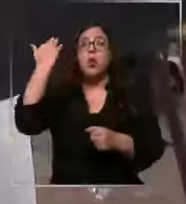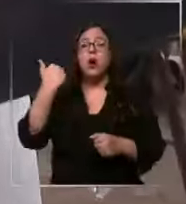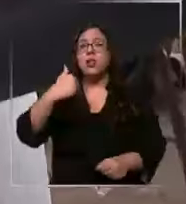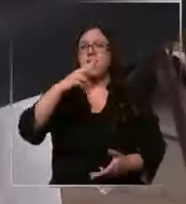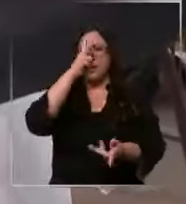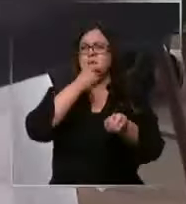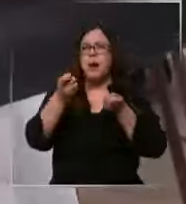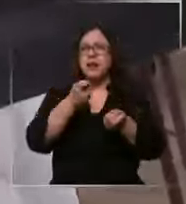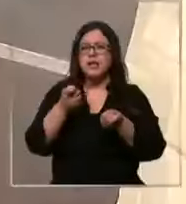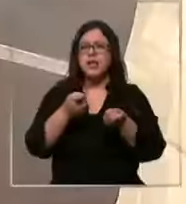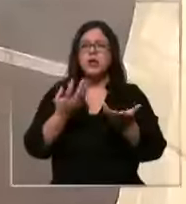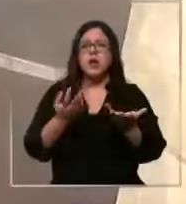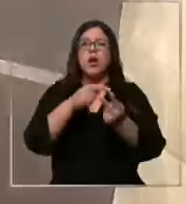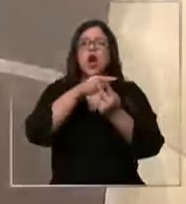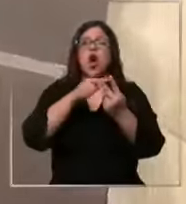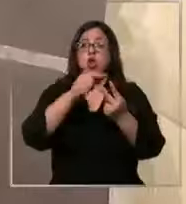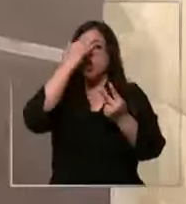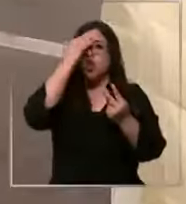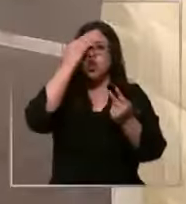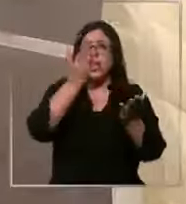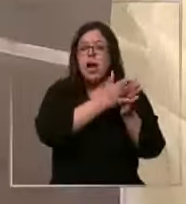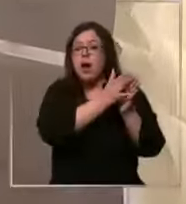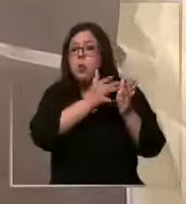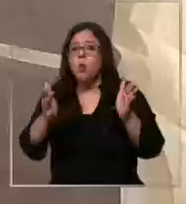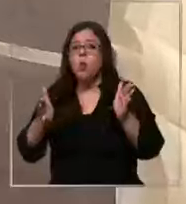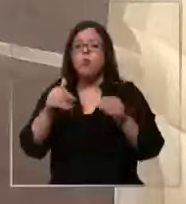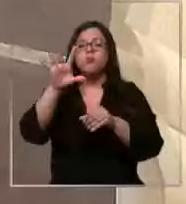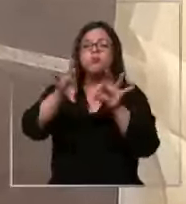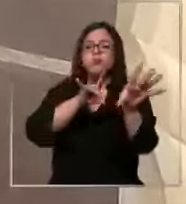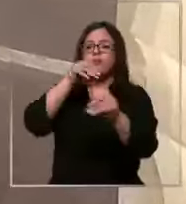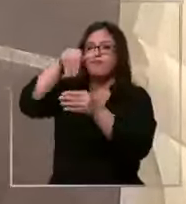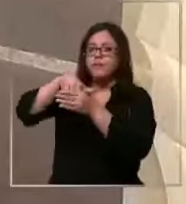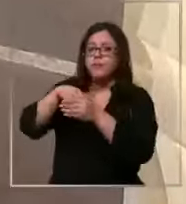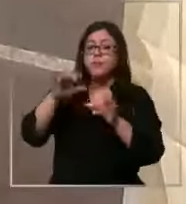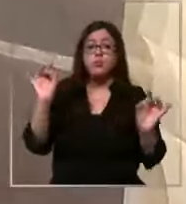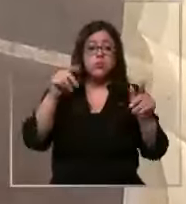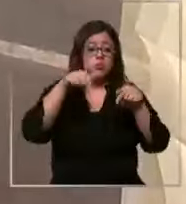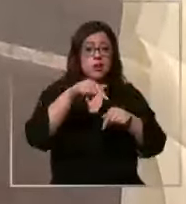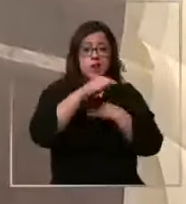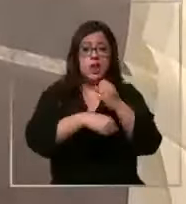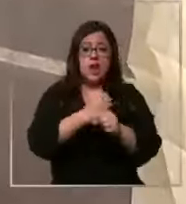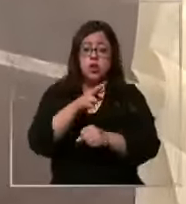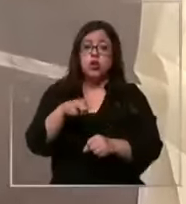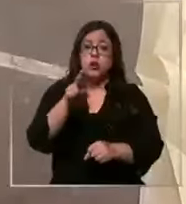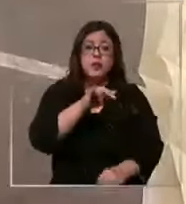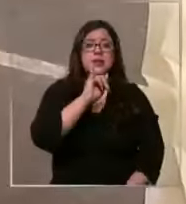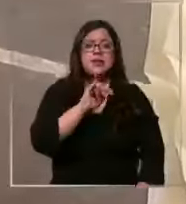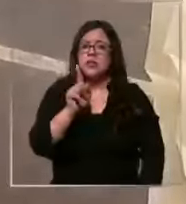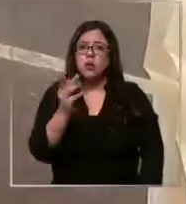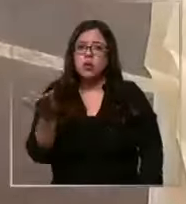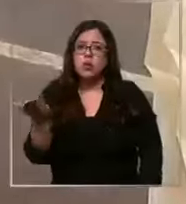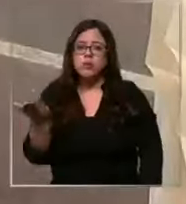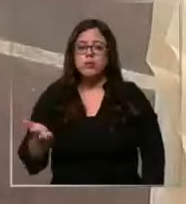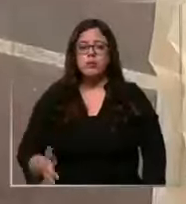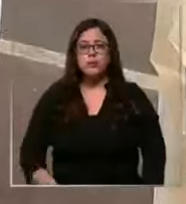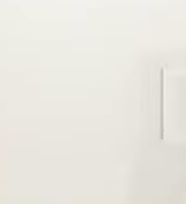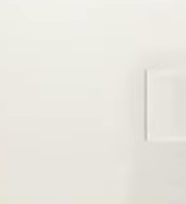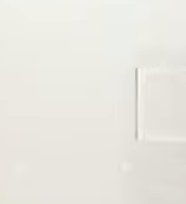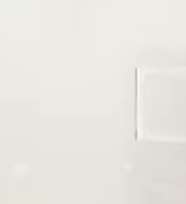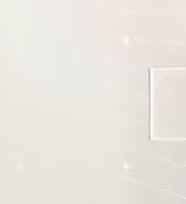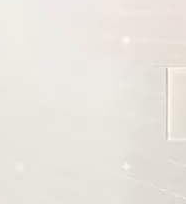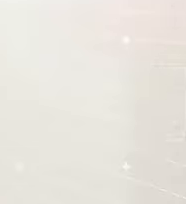experiencia similar, con 2 días de elecciones. Ahora habrá que ver si este año se repite o no la historia.